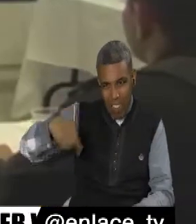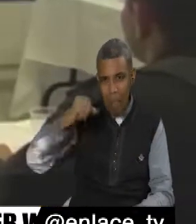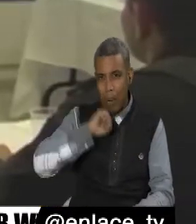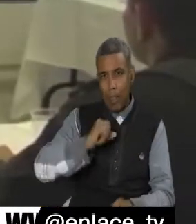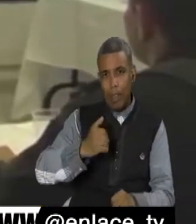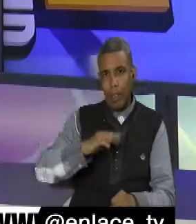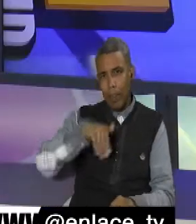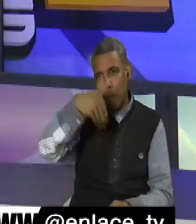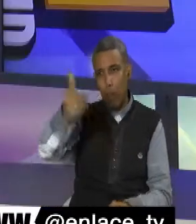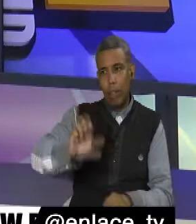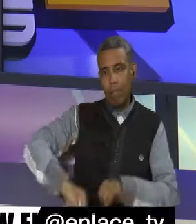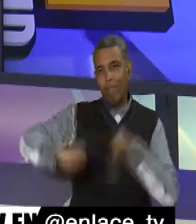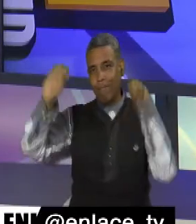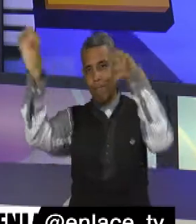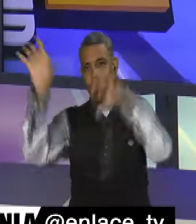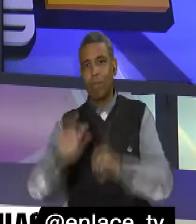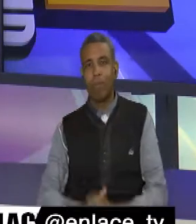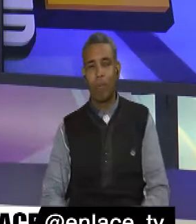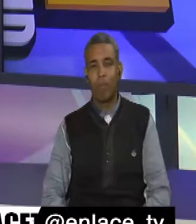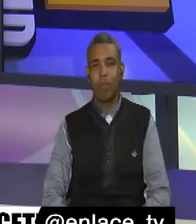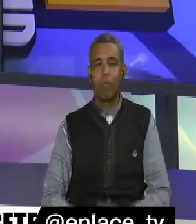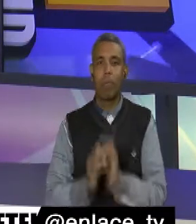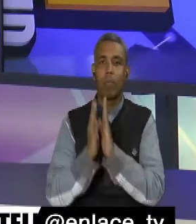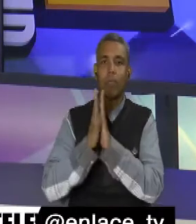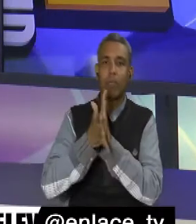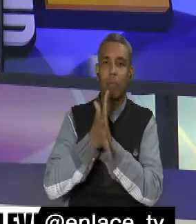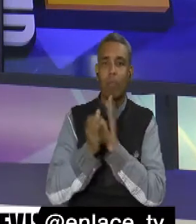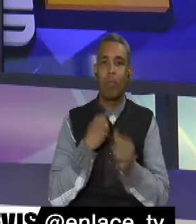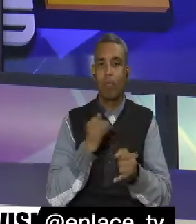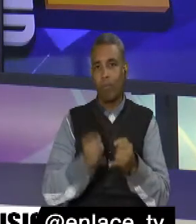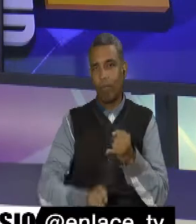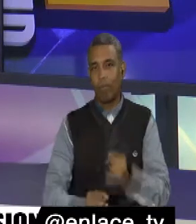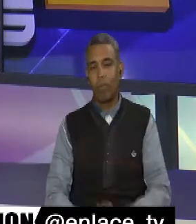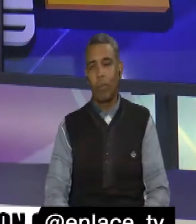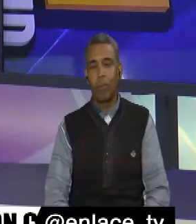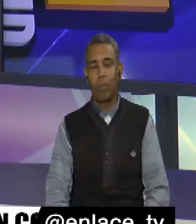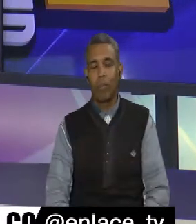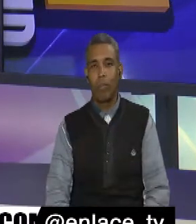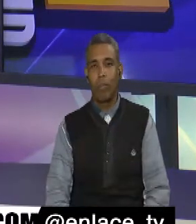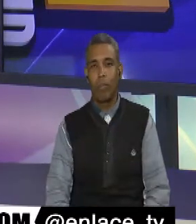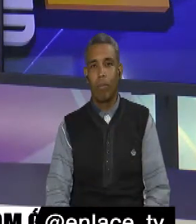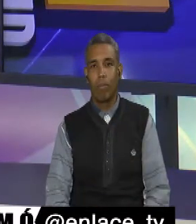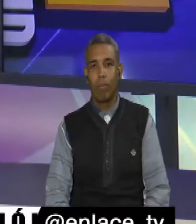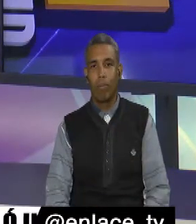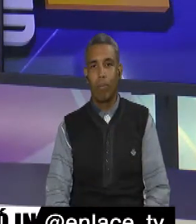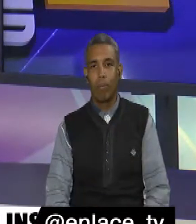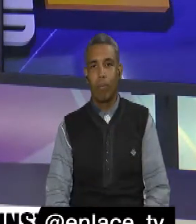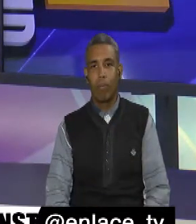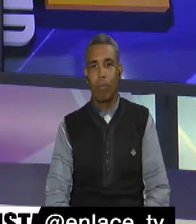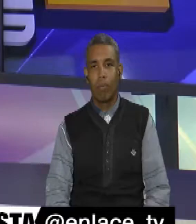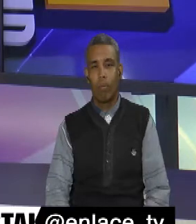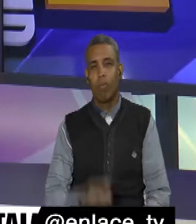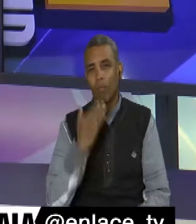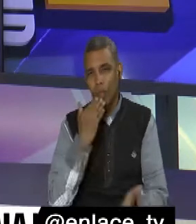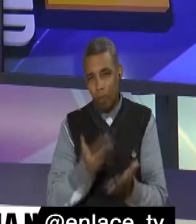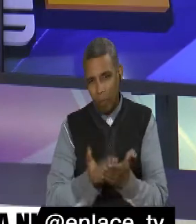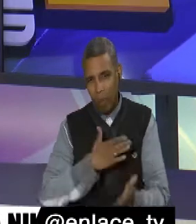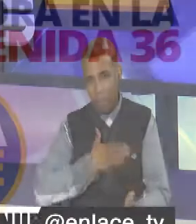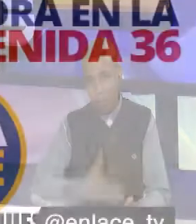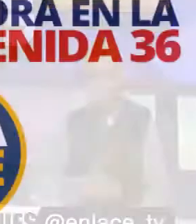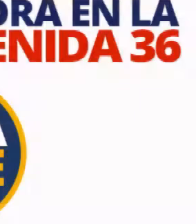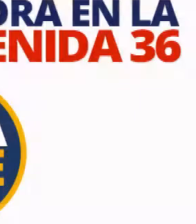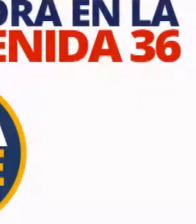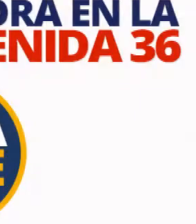Medio. Hasta aquí la información más importante en las últimas horas en Barranca Bermeja y la región. Antes de despedirnos les recuerdo,